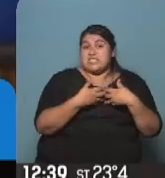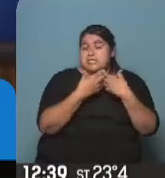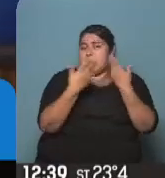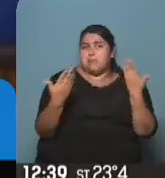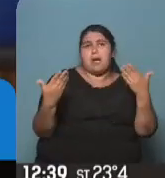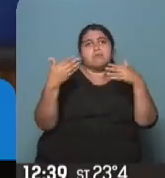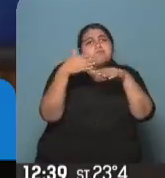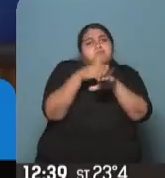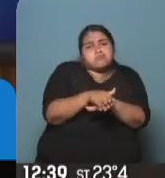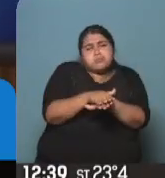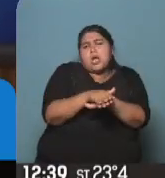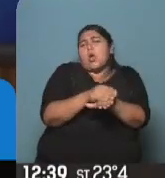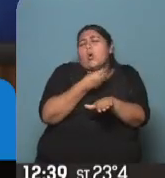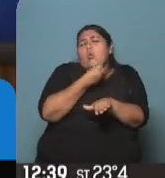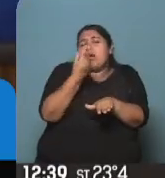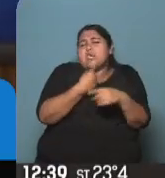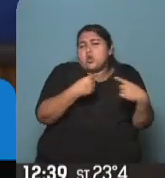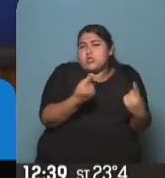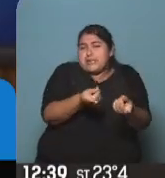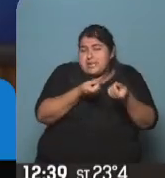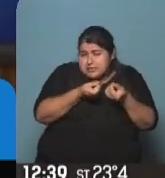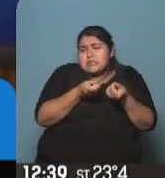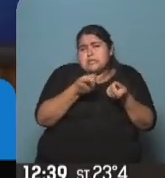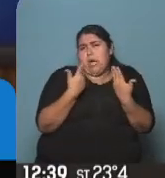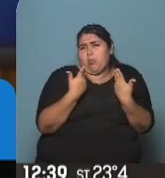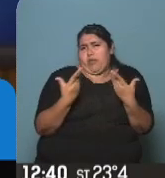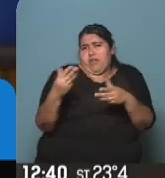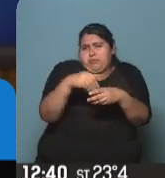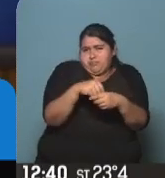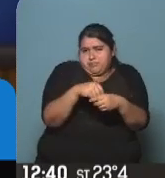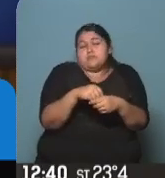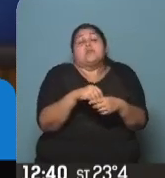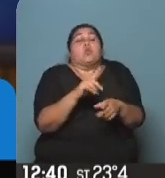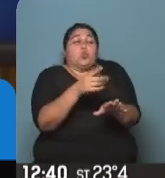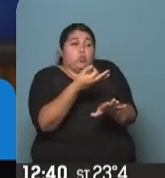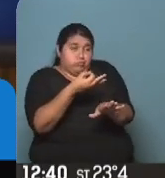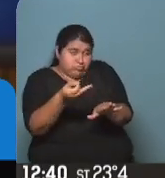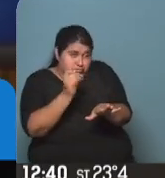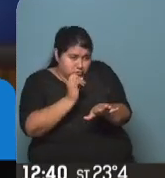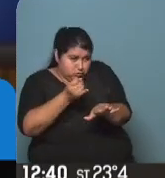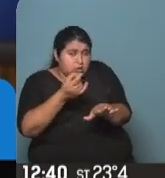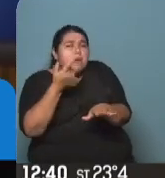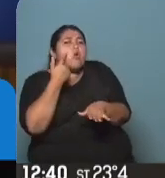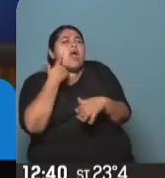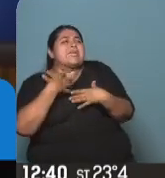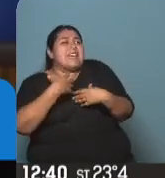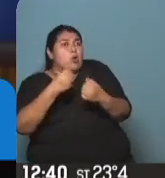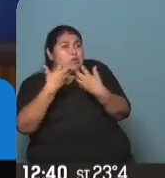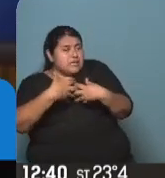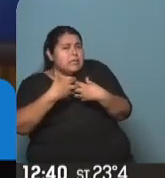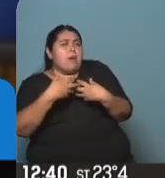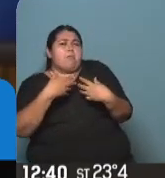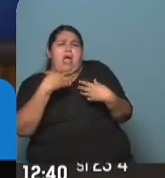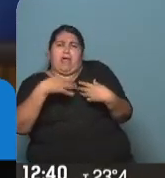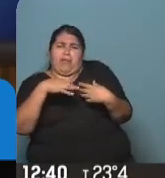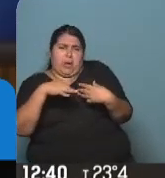los eventos que pueda surgir a partir de un enfermo psiquiátrico. Así es, y para eso también el sistema de salud tiene que cambiar, y los centros de salud del